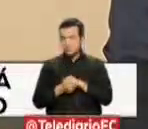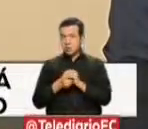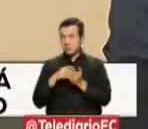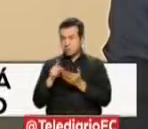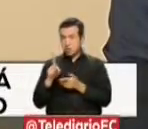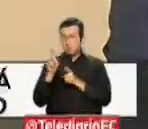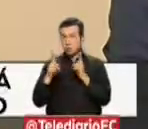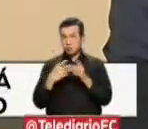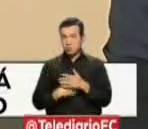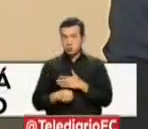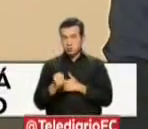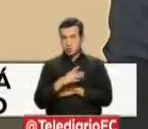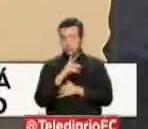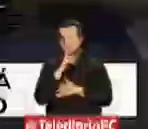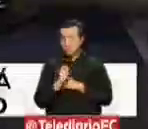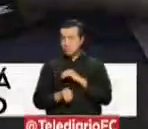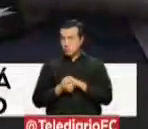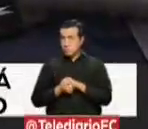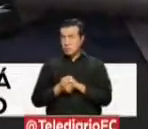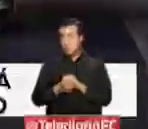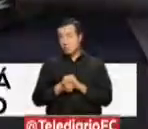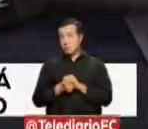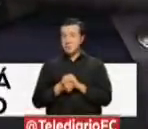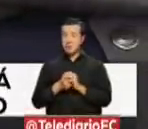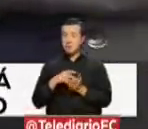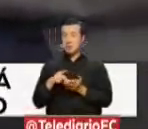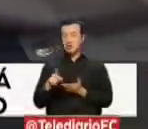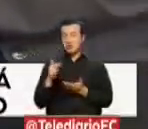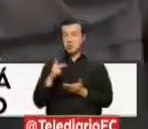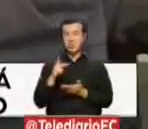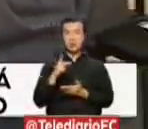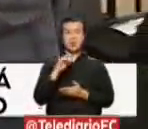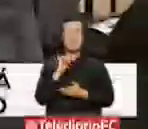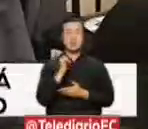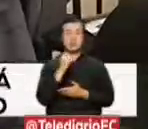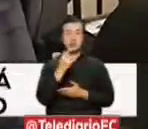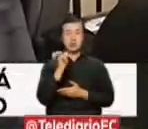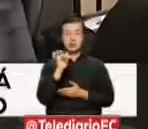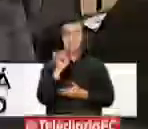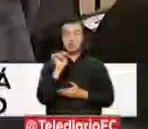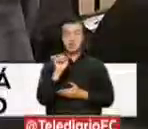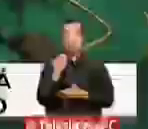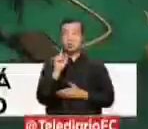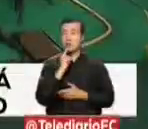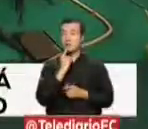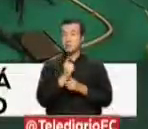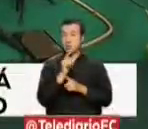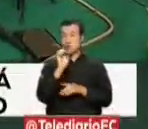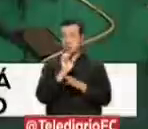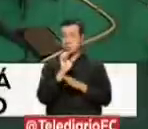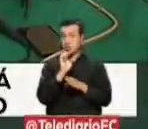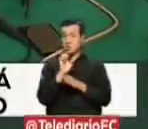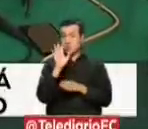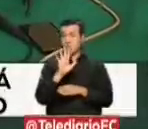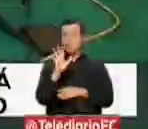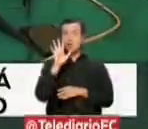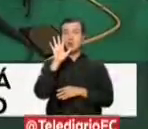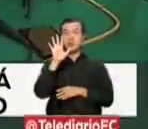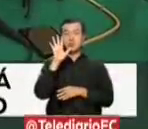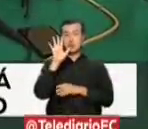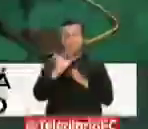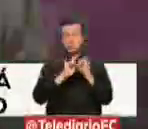porque hay aborto seguro en el sistema clandestino. La defensora del pueblo, Gina Benavides, aseguró que sobre este tema el Ecuador ha recibido hasta 5